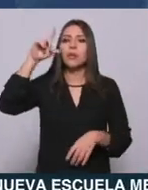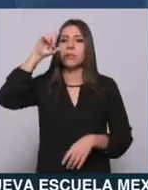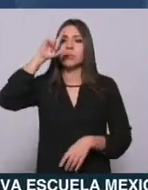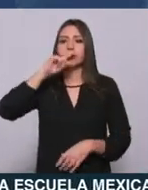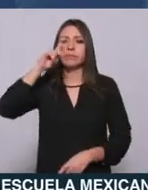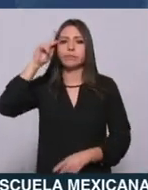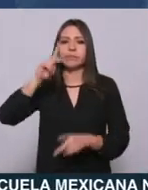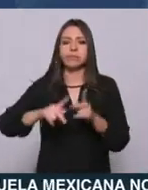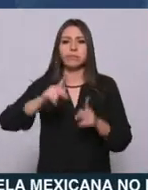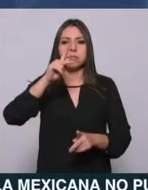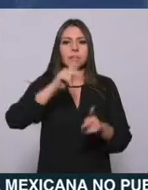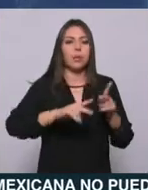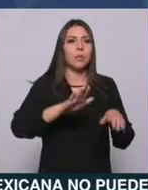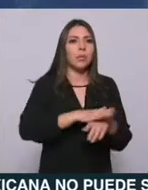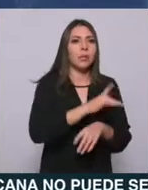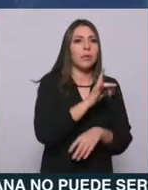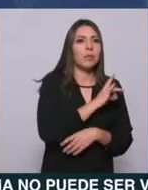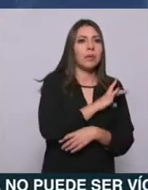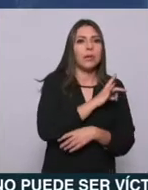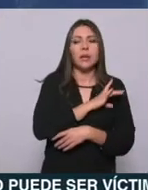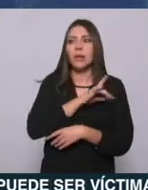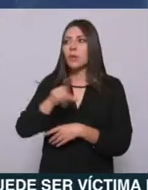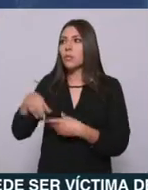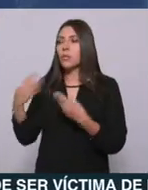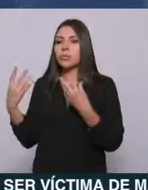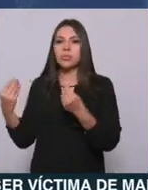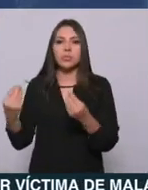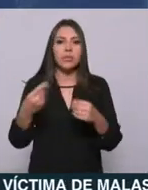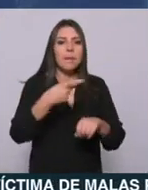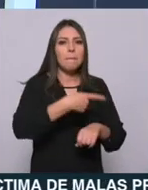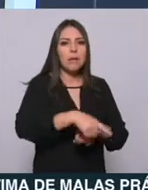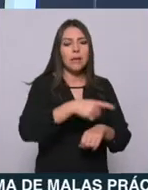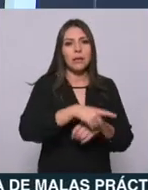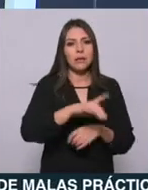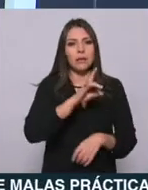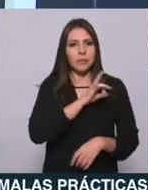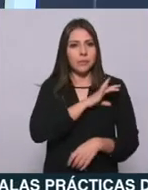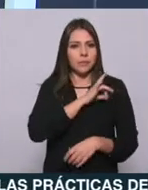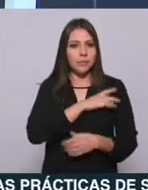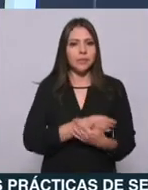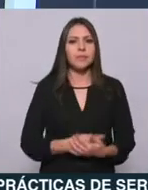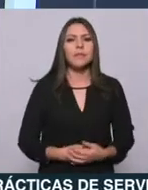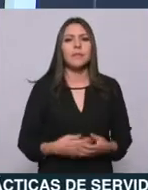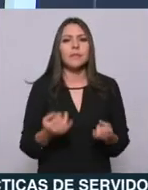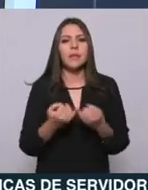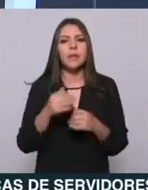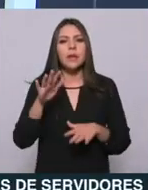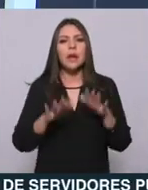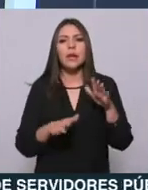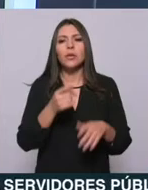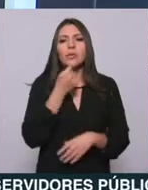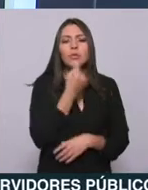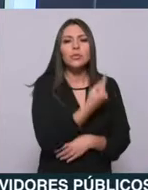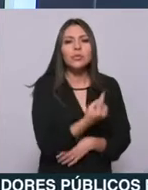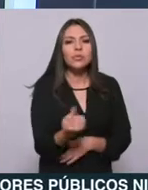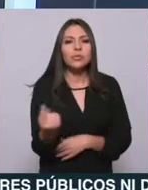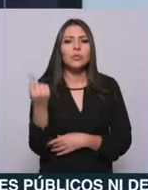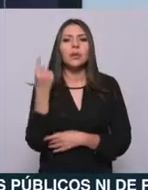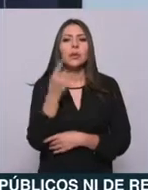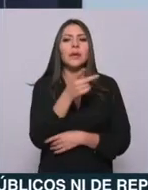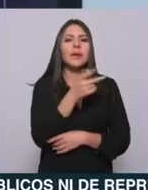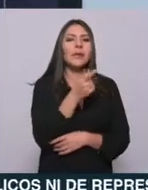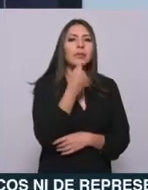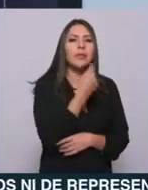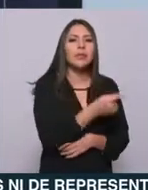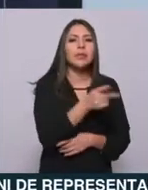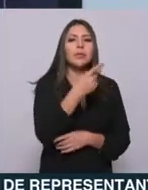que estamos asediadas ante tanta violencia. Y el caso, por ejemplo, de los niños, de aquellos pequeñitos que se quedan sin su mamá, o aquellas hijas que se